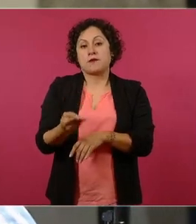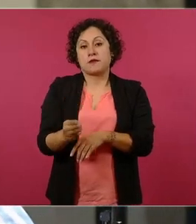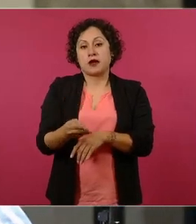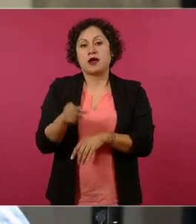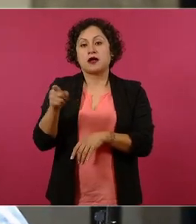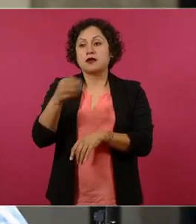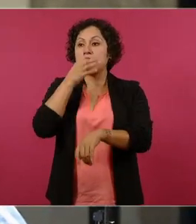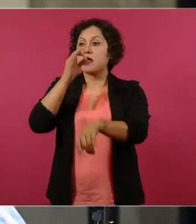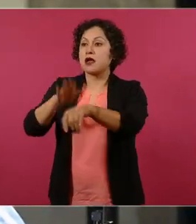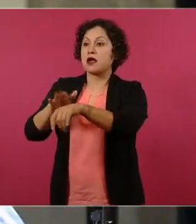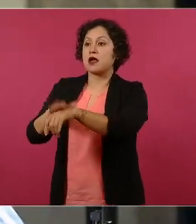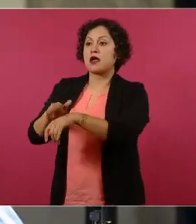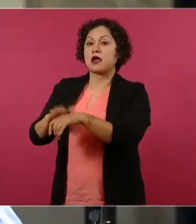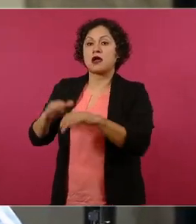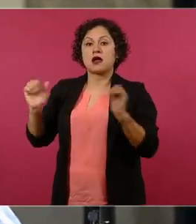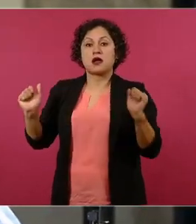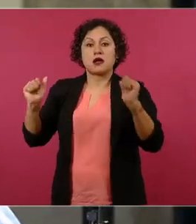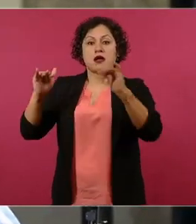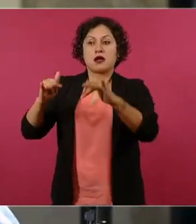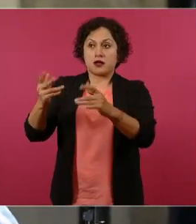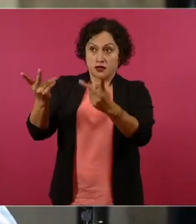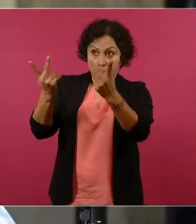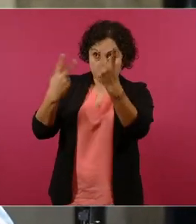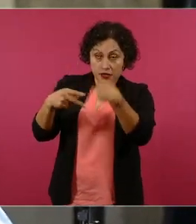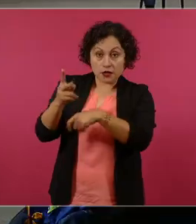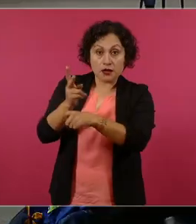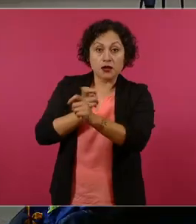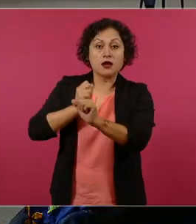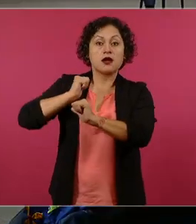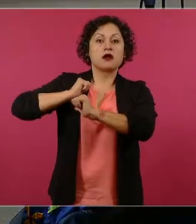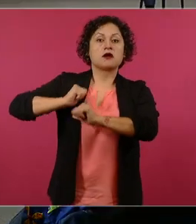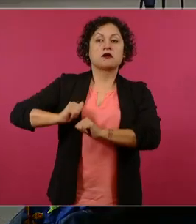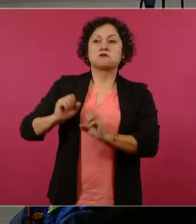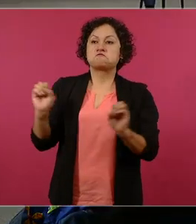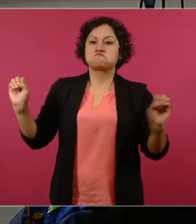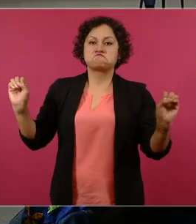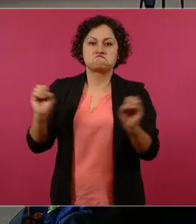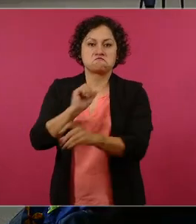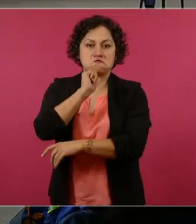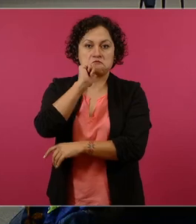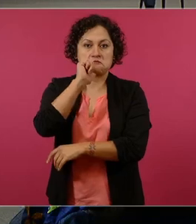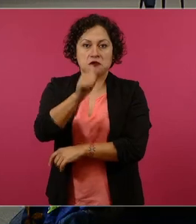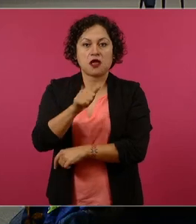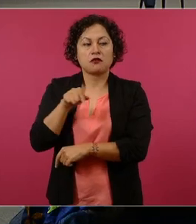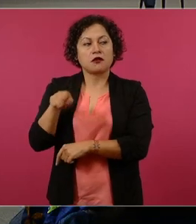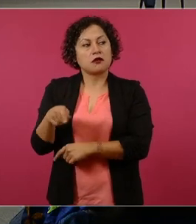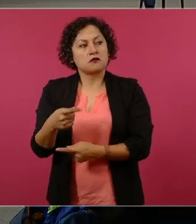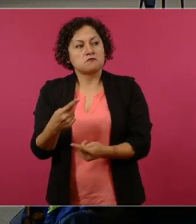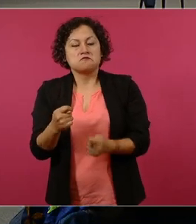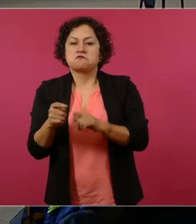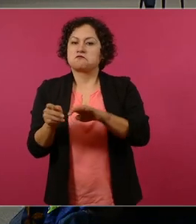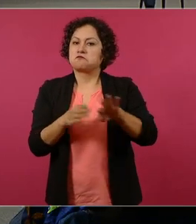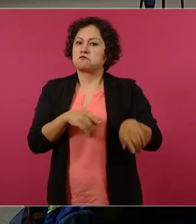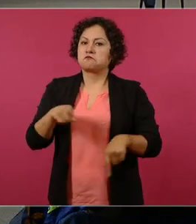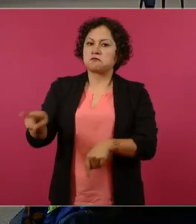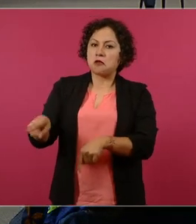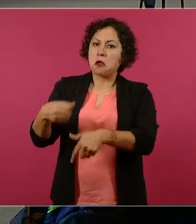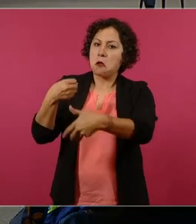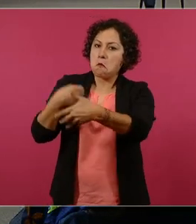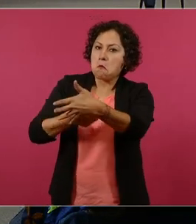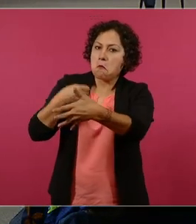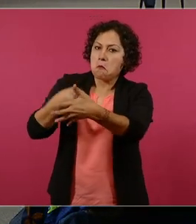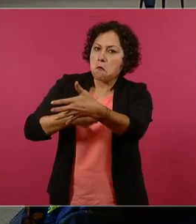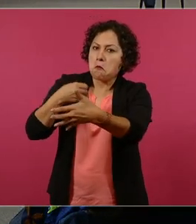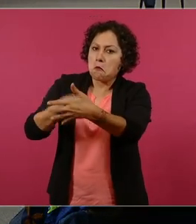las autoridades ninguna acudió a partir de esto eh ellos continuaron con un plantón han cerrado este este